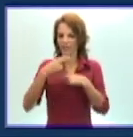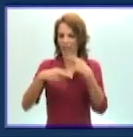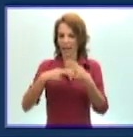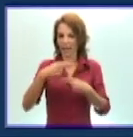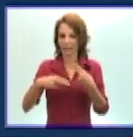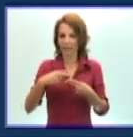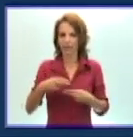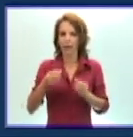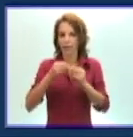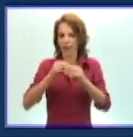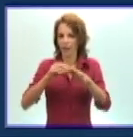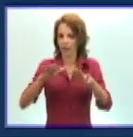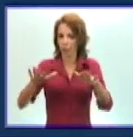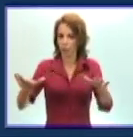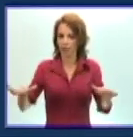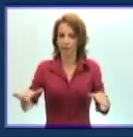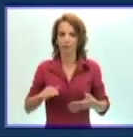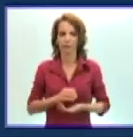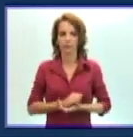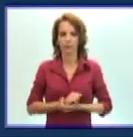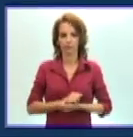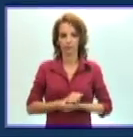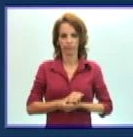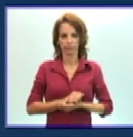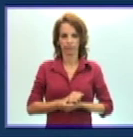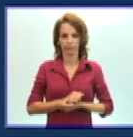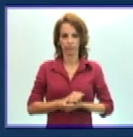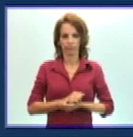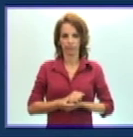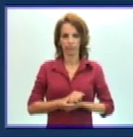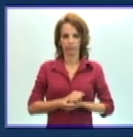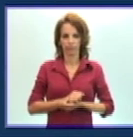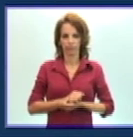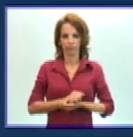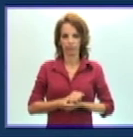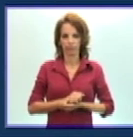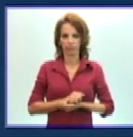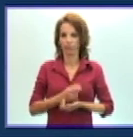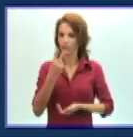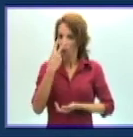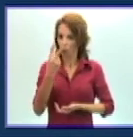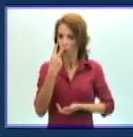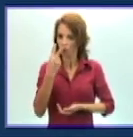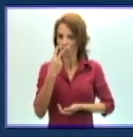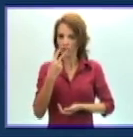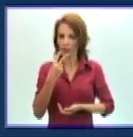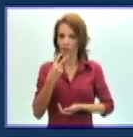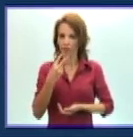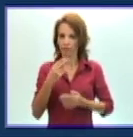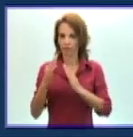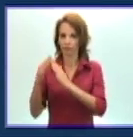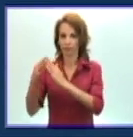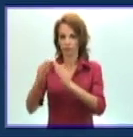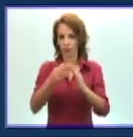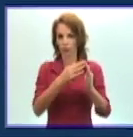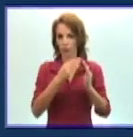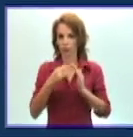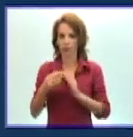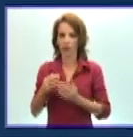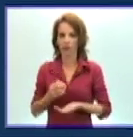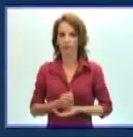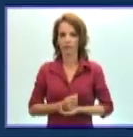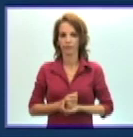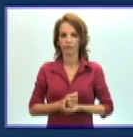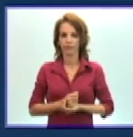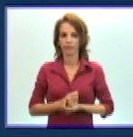hacer para preservar el medio ambiente. Quiero que observen en su comunidad que pudieran